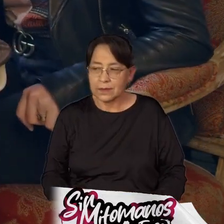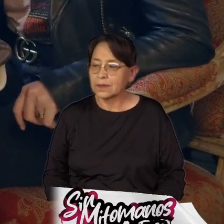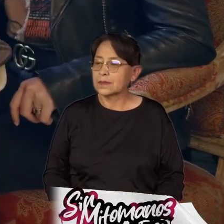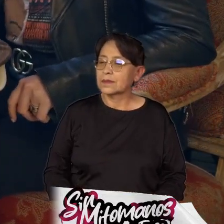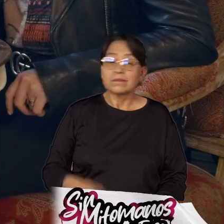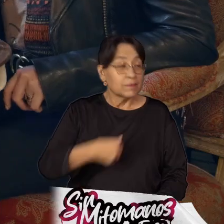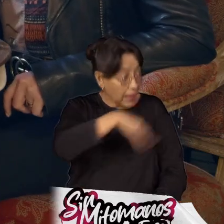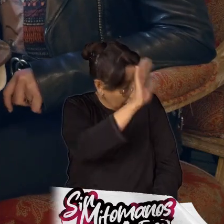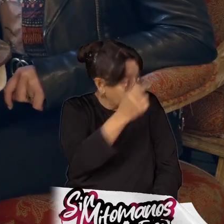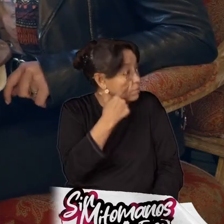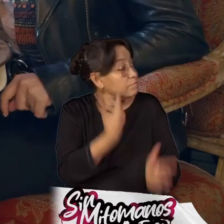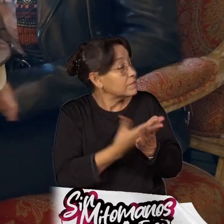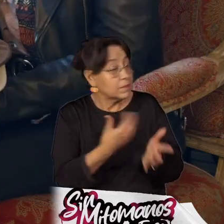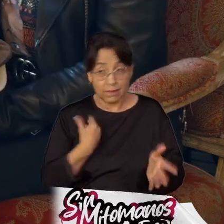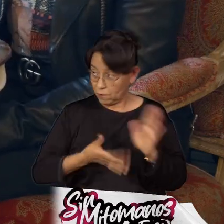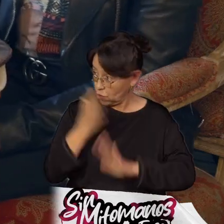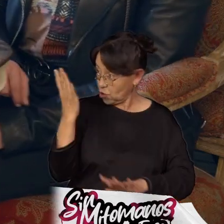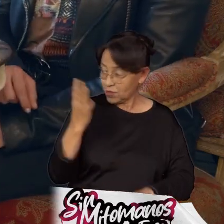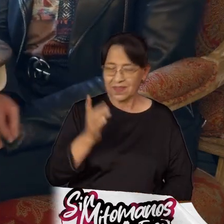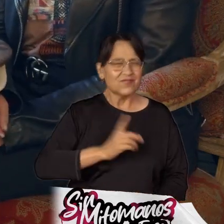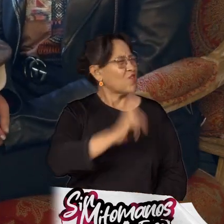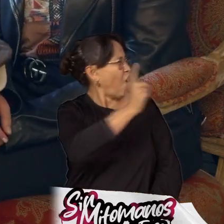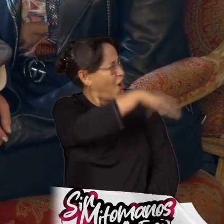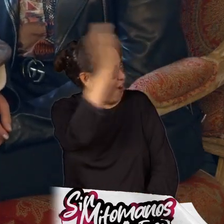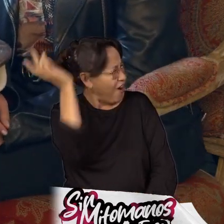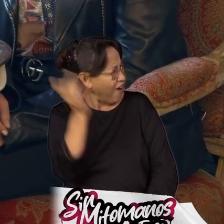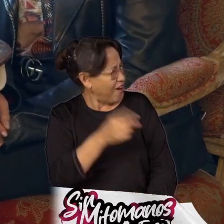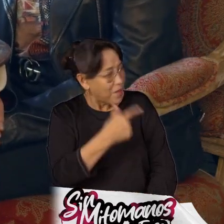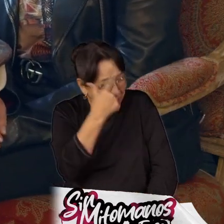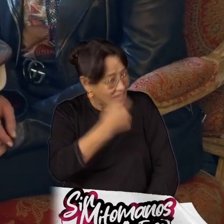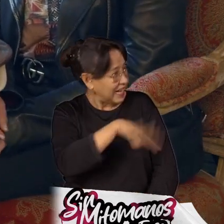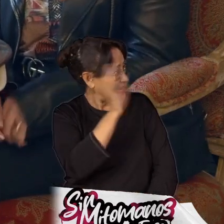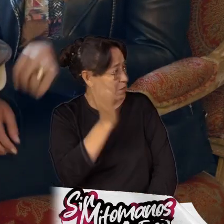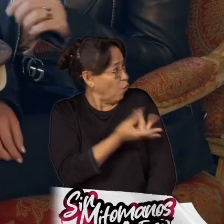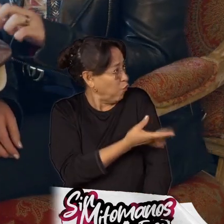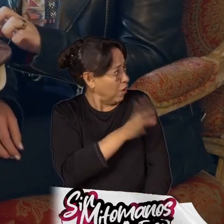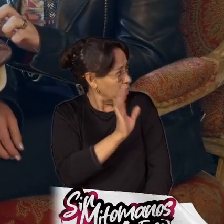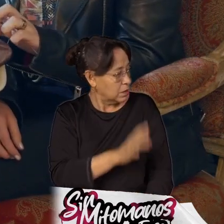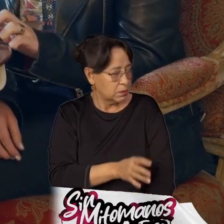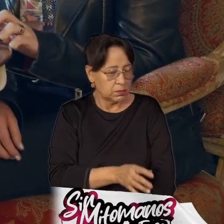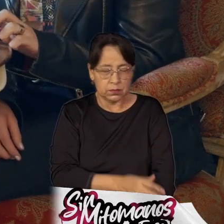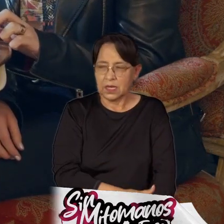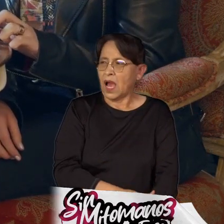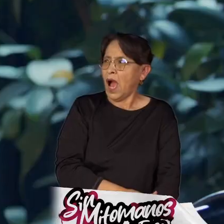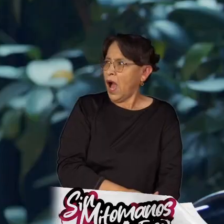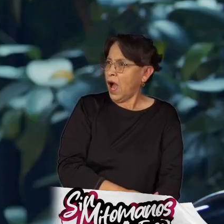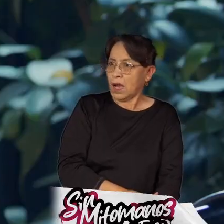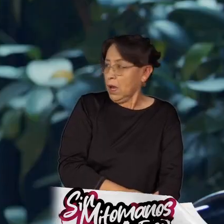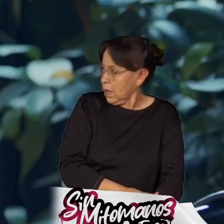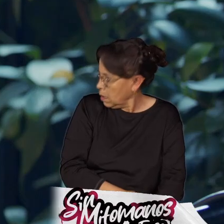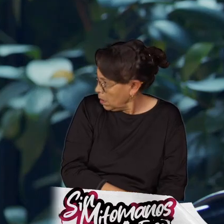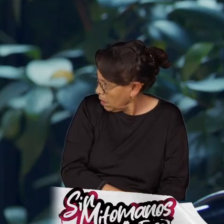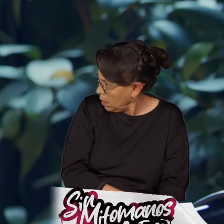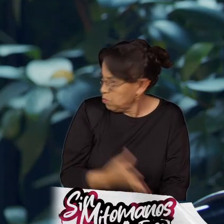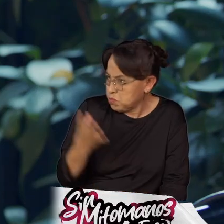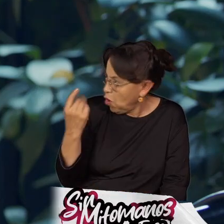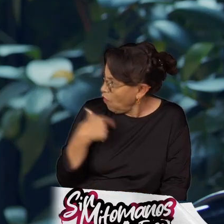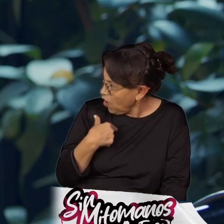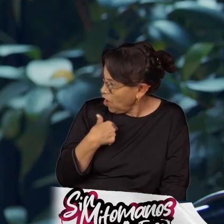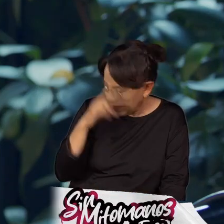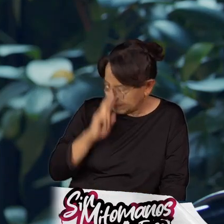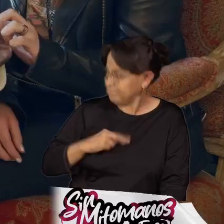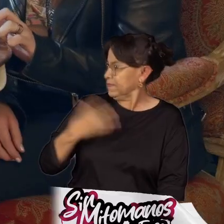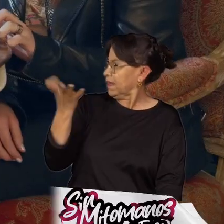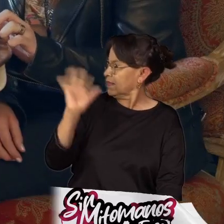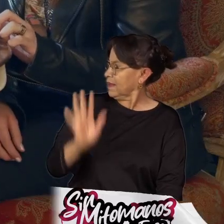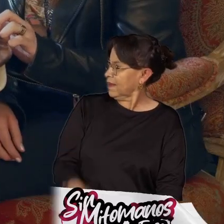Bueno. Hágale. ¿Me voy? No, empieza. Bo. Primero, oiga, ¿cómo